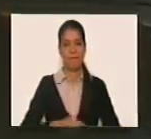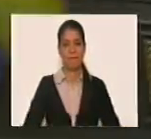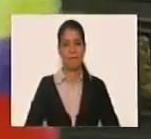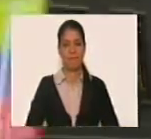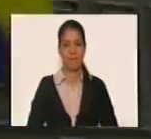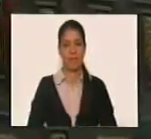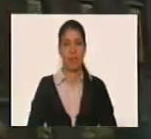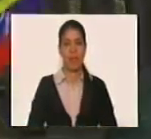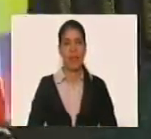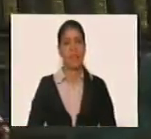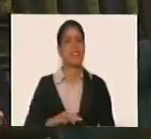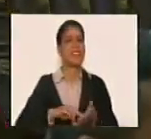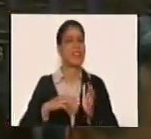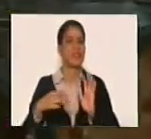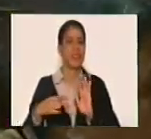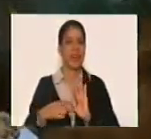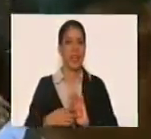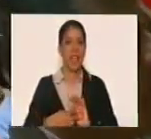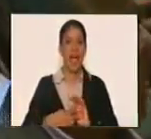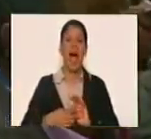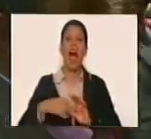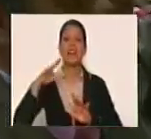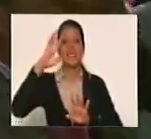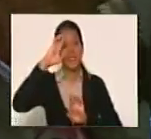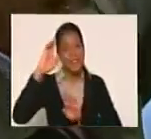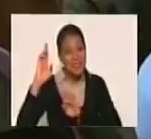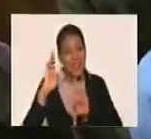Es un reconocimiento.